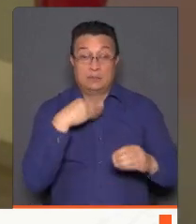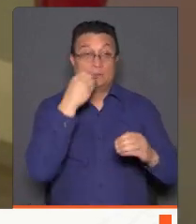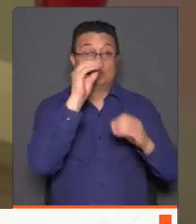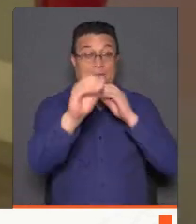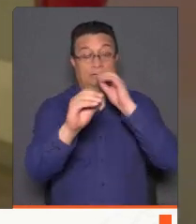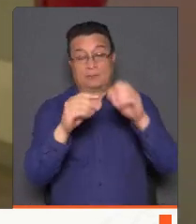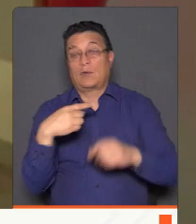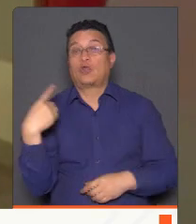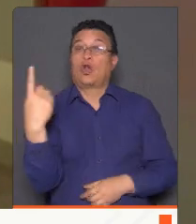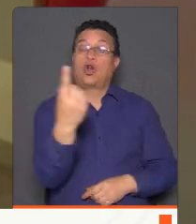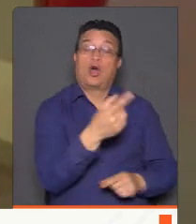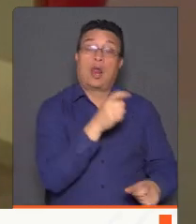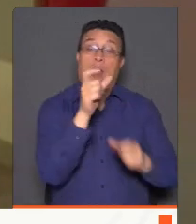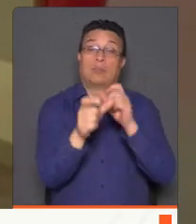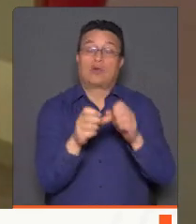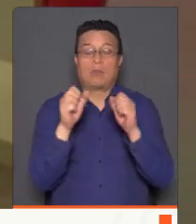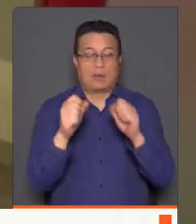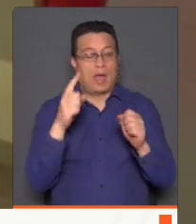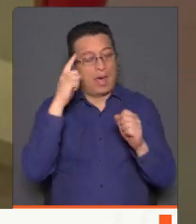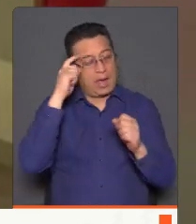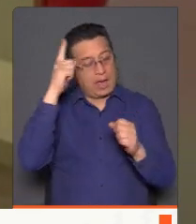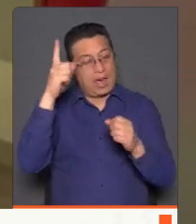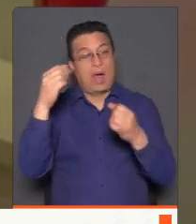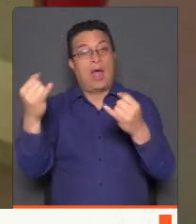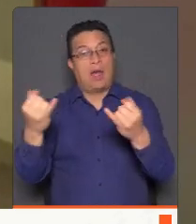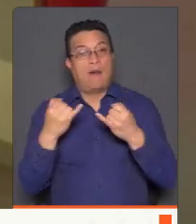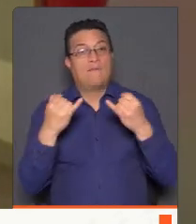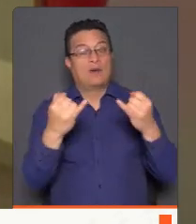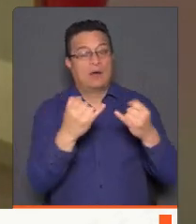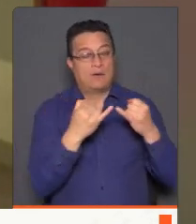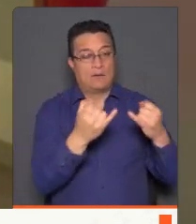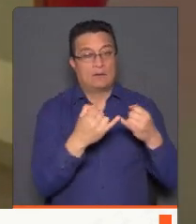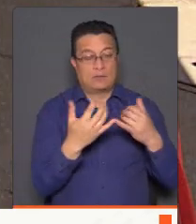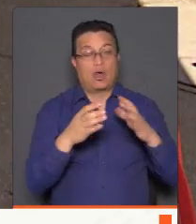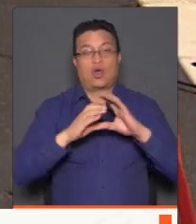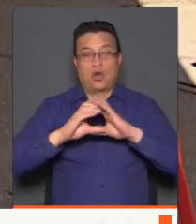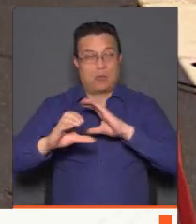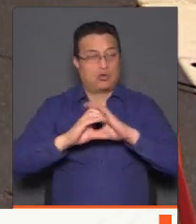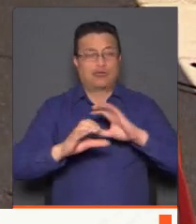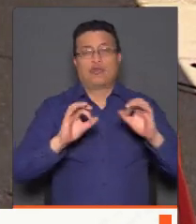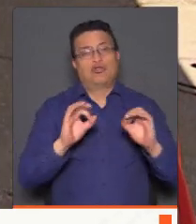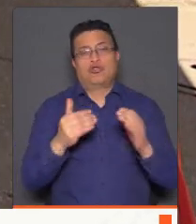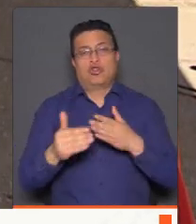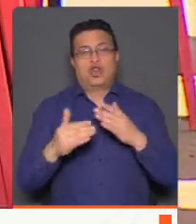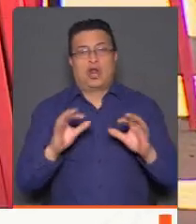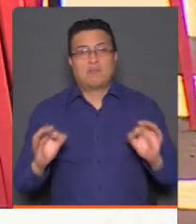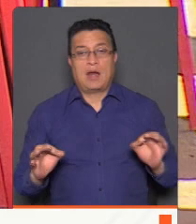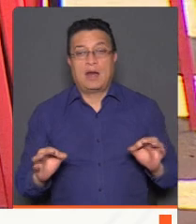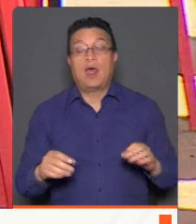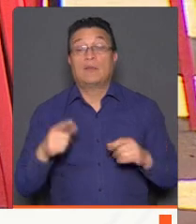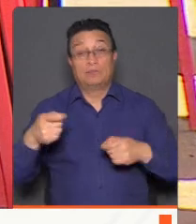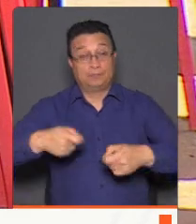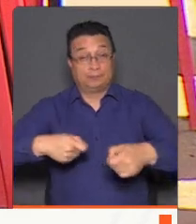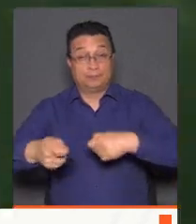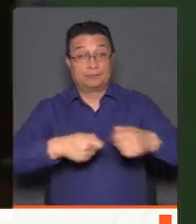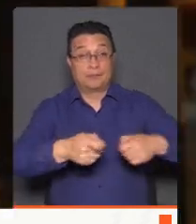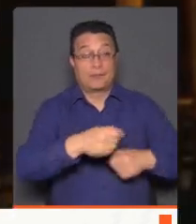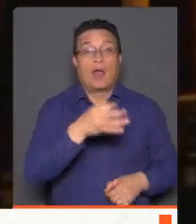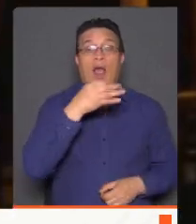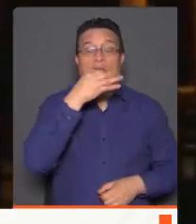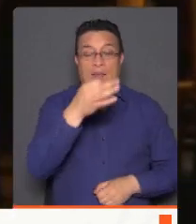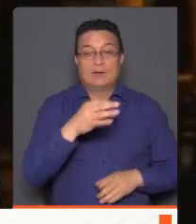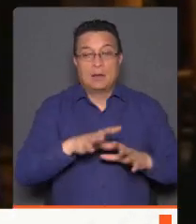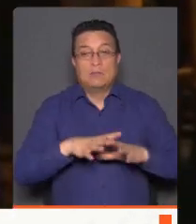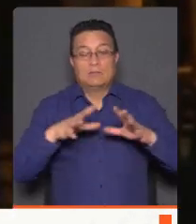nuestros pasajeros que puedan estar informándose a través de nuestros canales de comunicación habitual. Mientras que el comercio asegura que la medida de reforzamiento